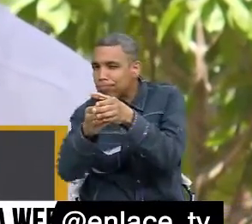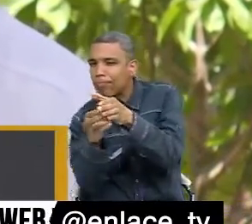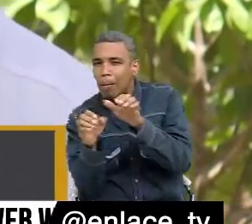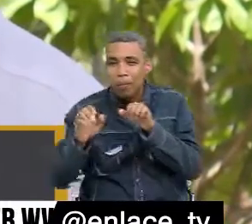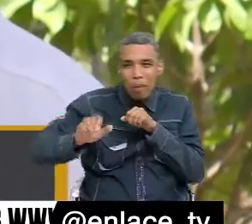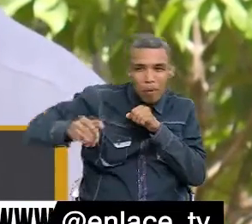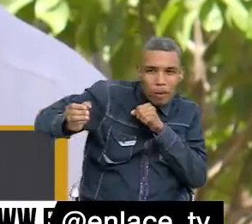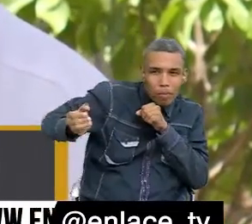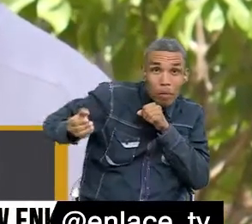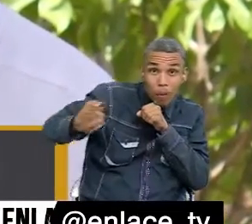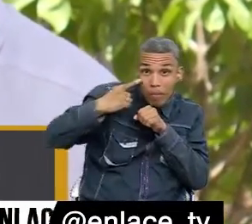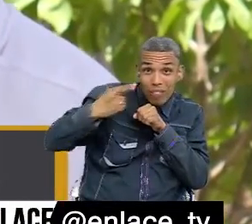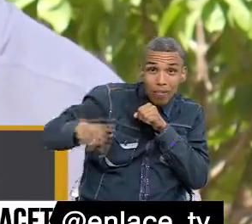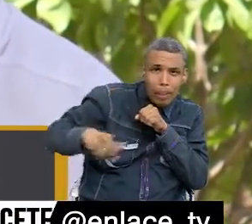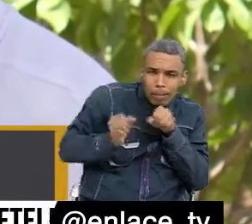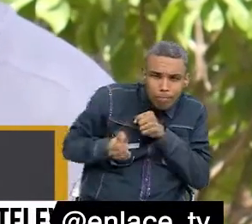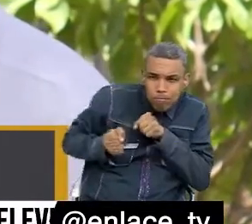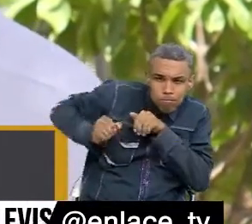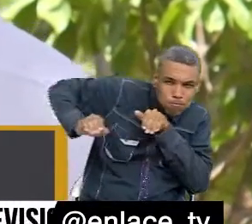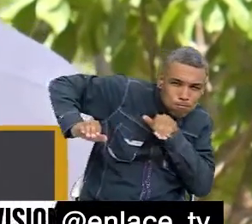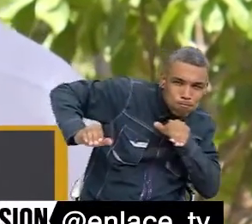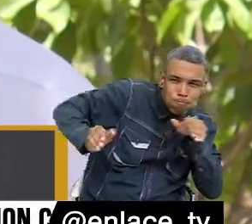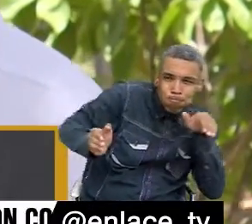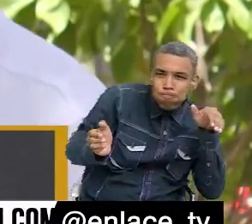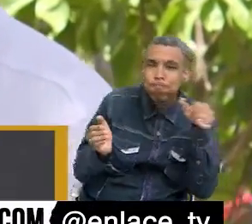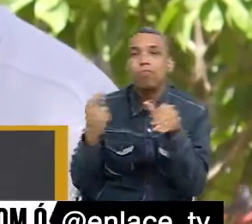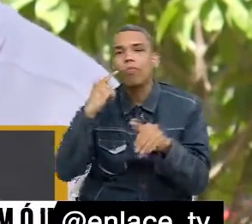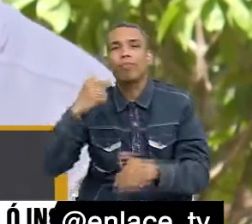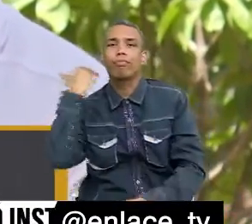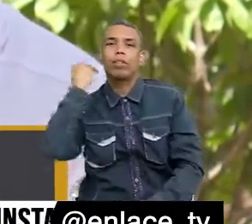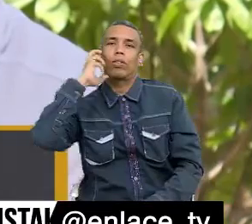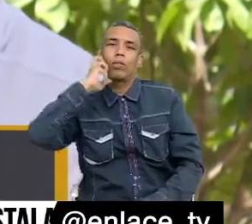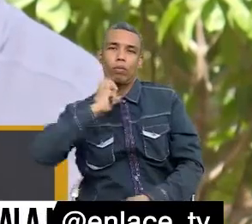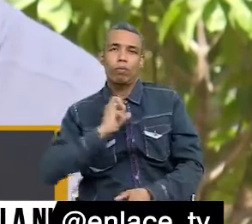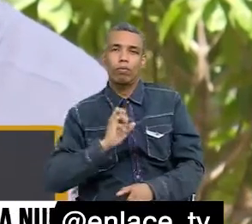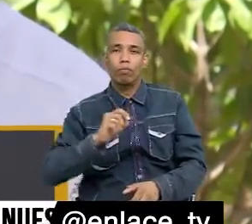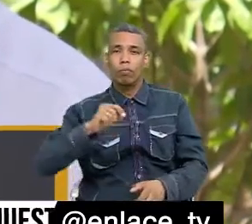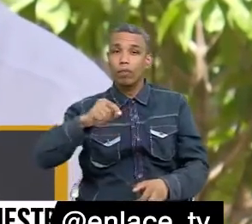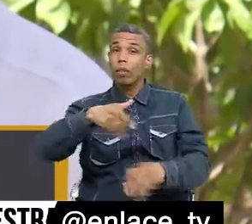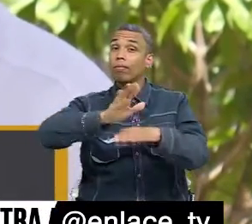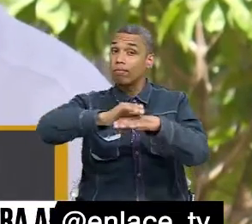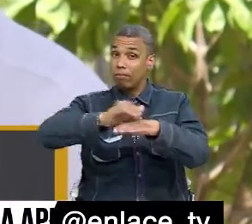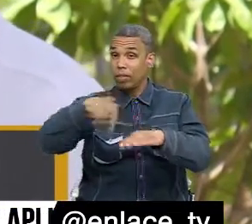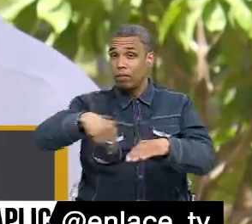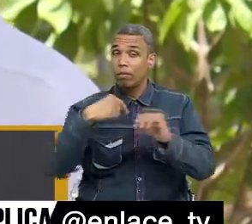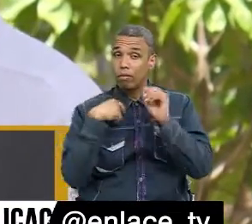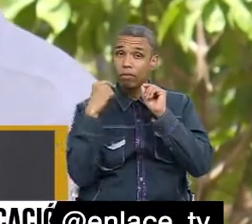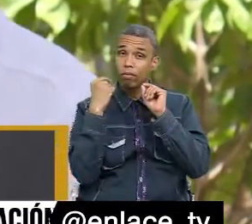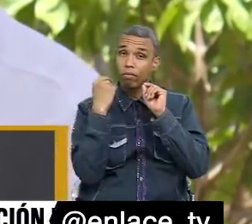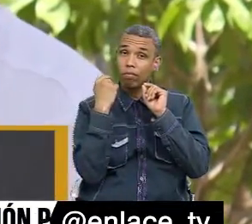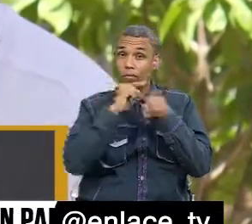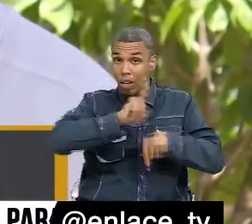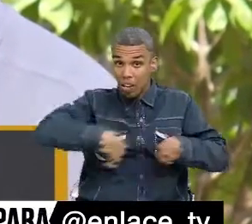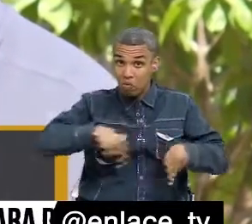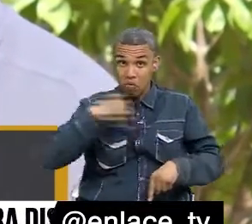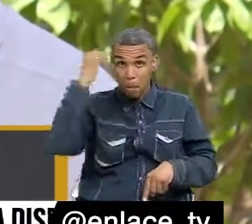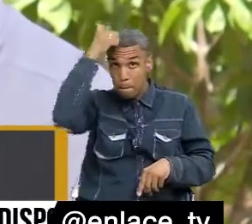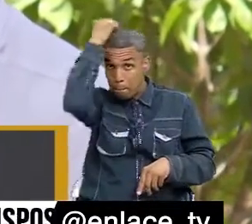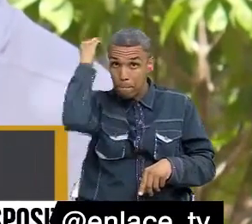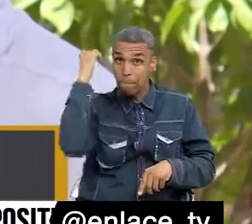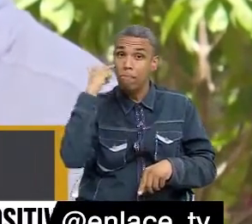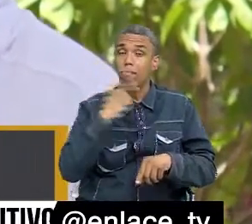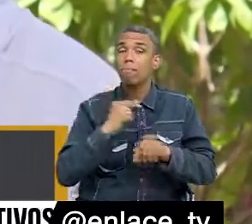todos den una voz de alerta para que eso no siga pasando. Pues lo más grave es que